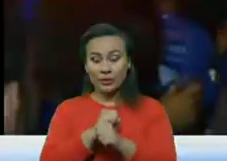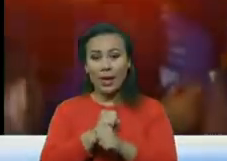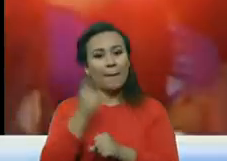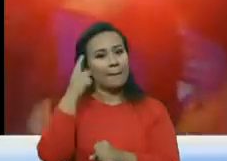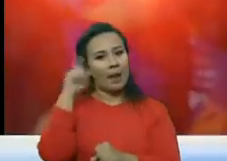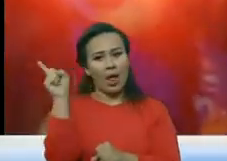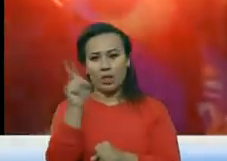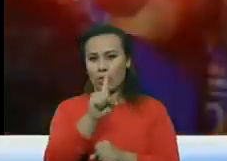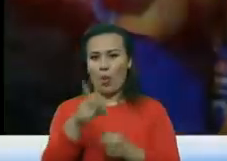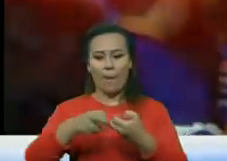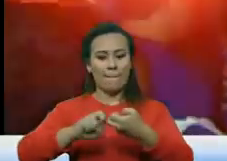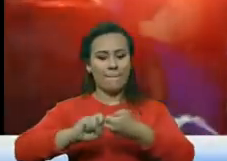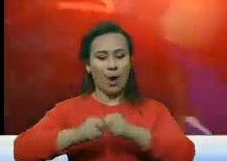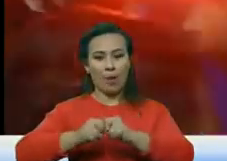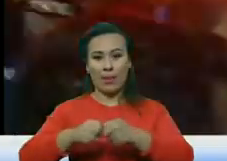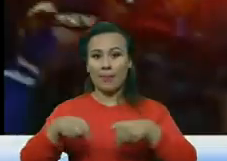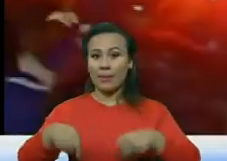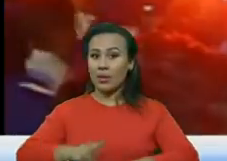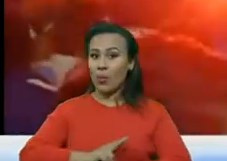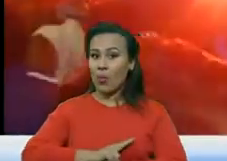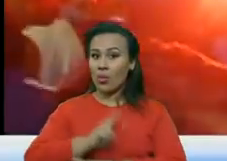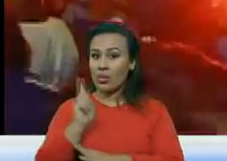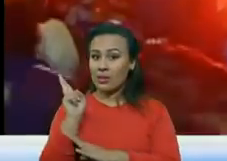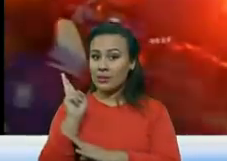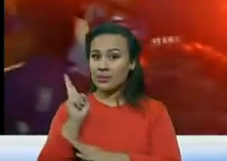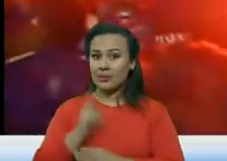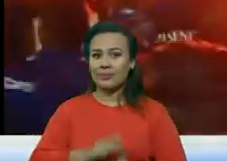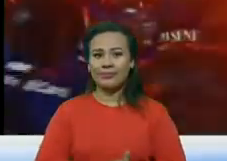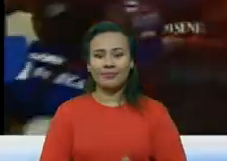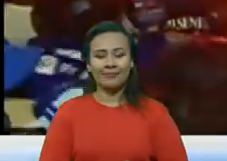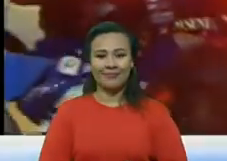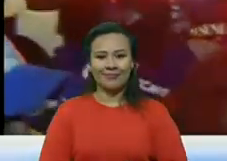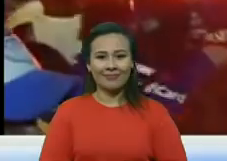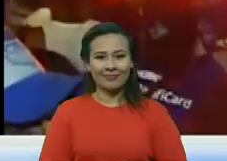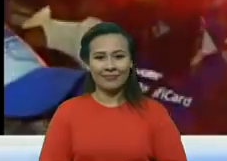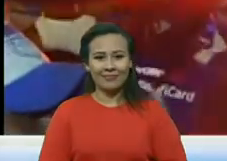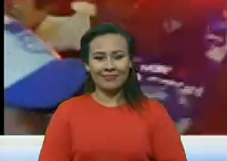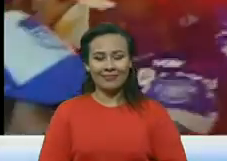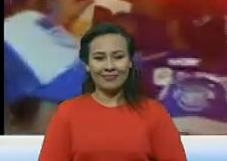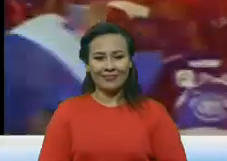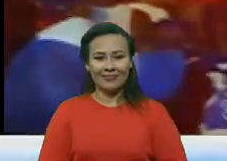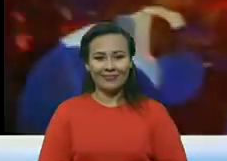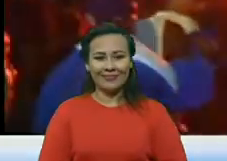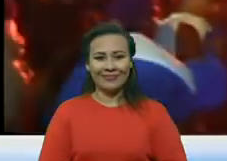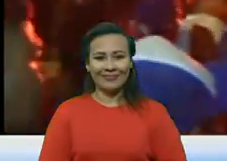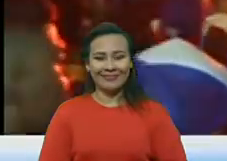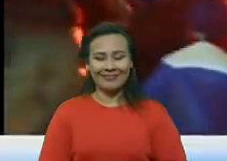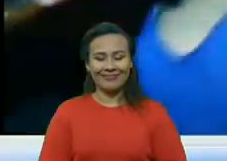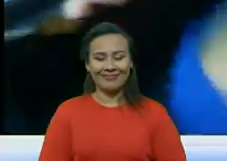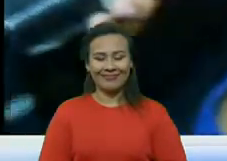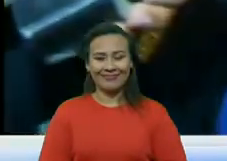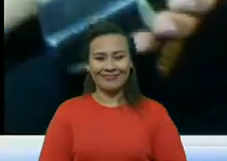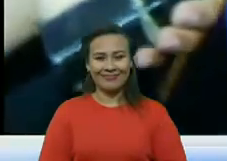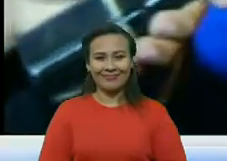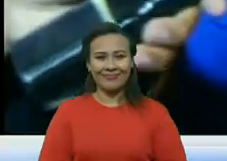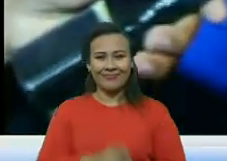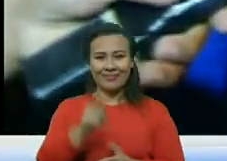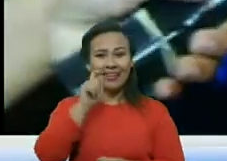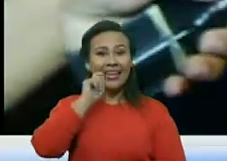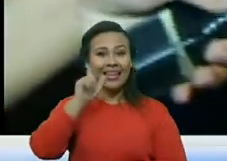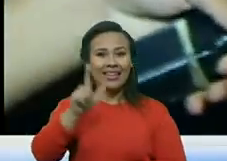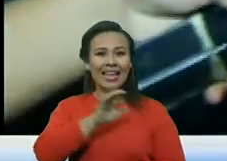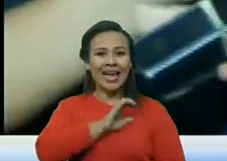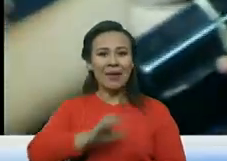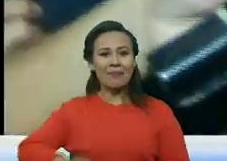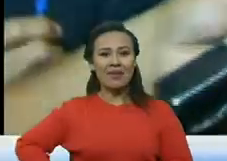desmanes y problemas en este sector de la ciudad. Campeón 2017, Melé, campeón de ahora,